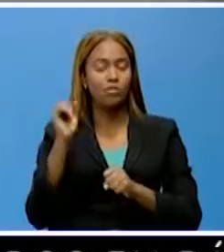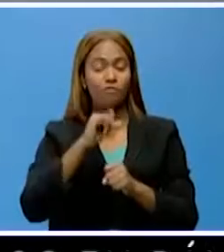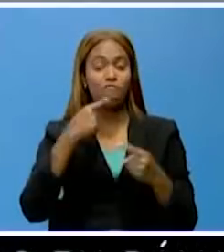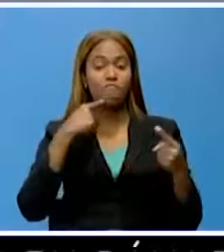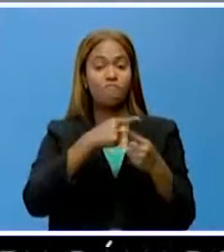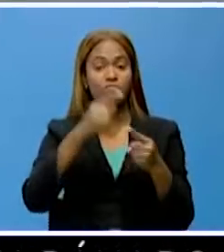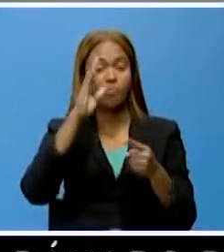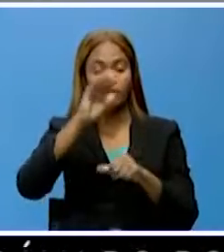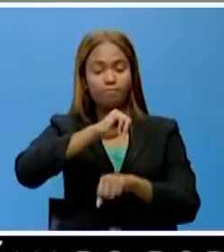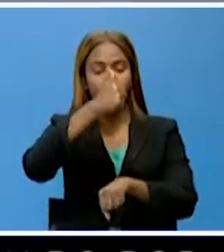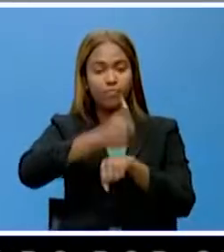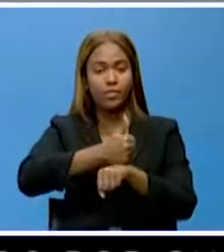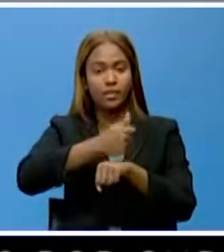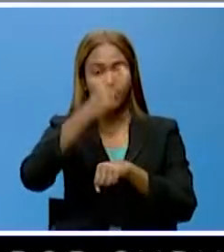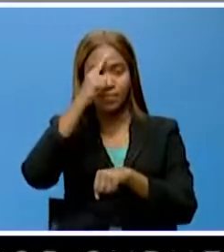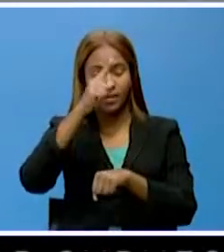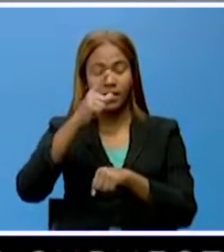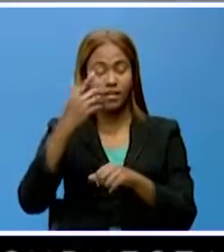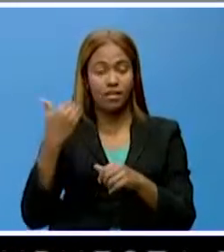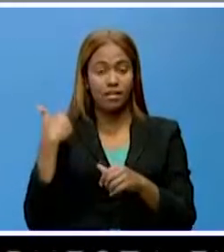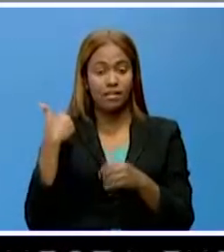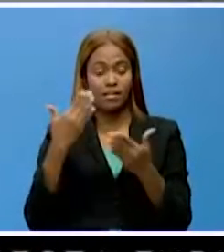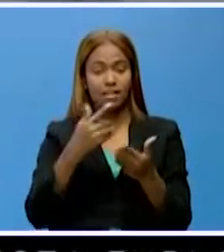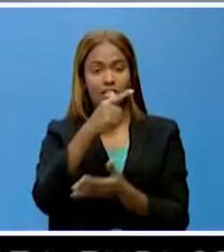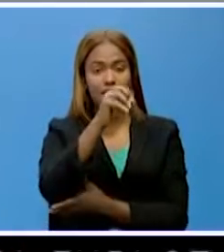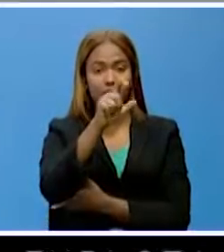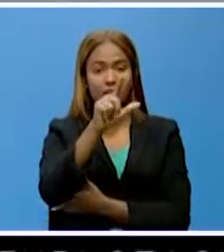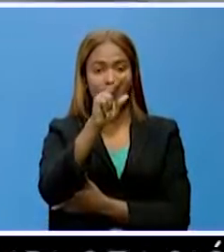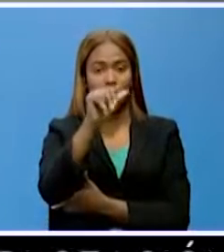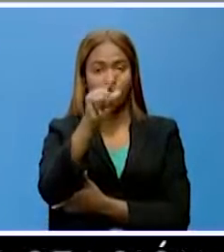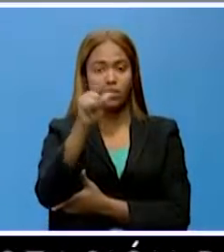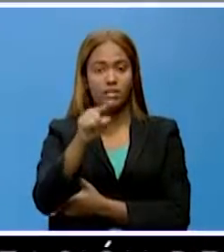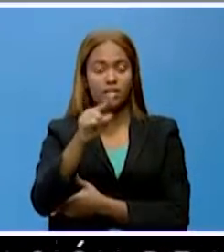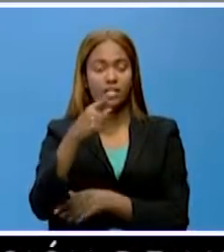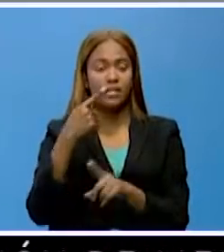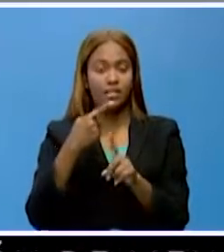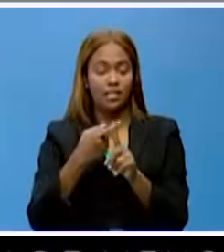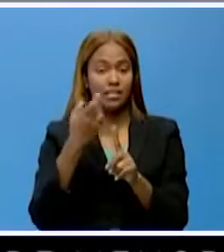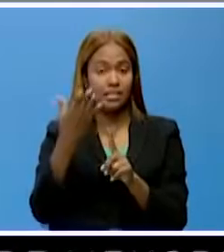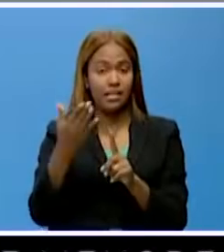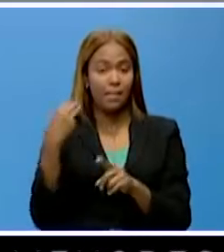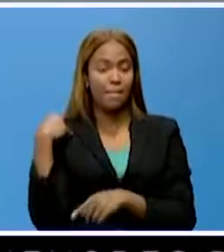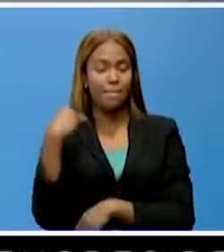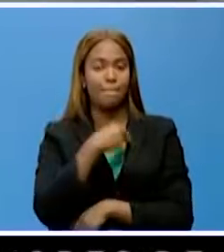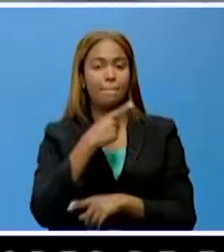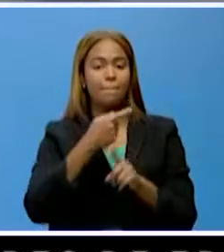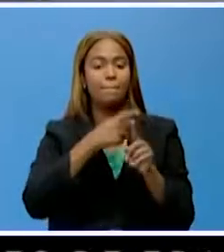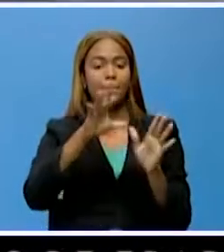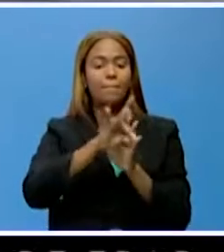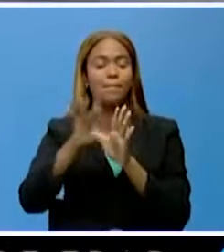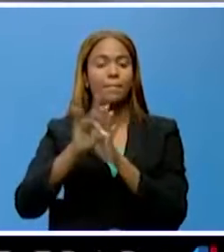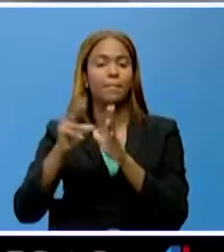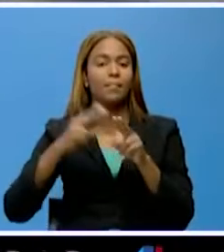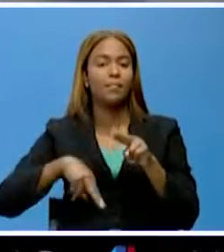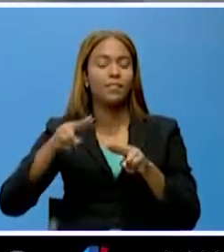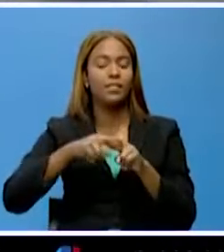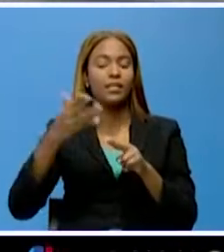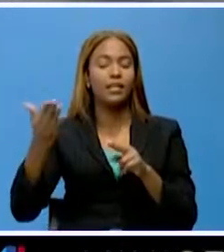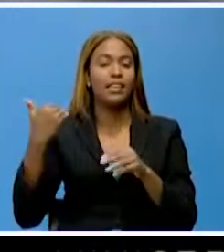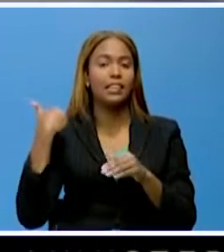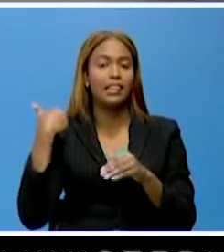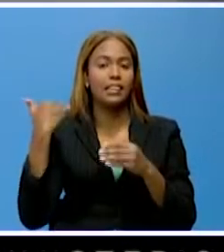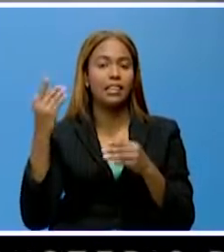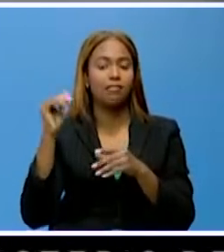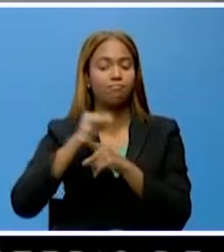anunció la contratación del volante central Gabriel Núñez de Alessandro, miembro de la selección nacional, quien se